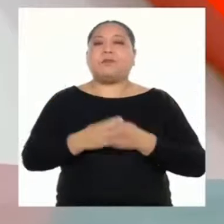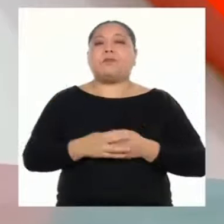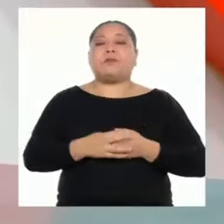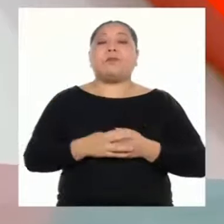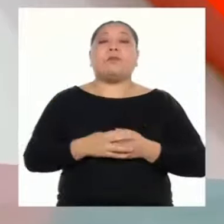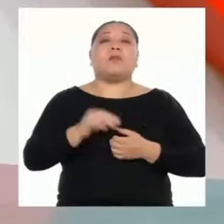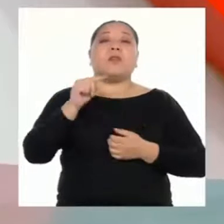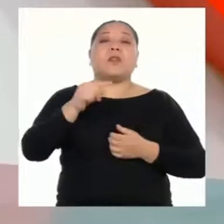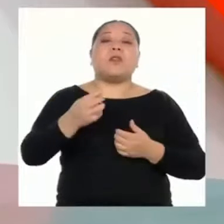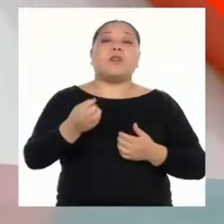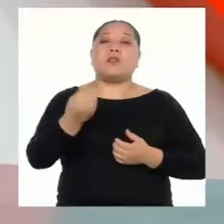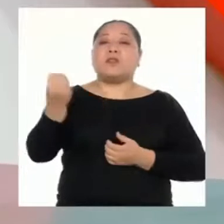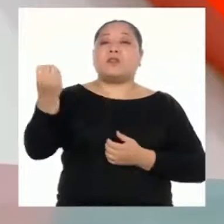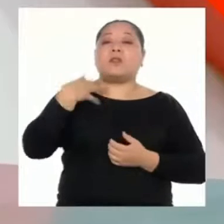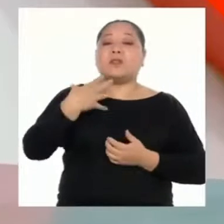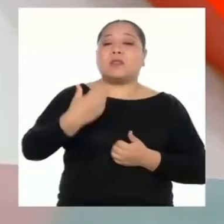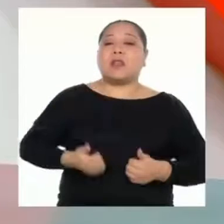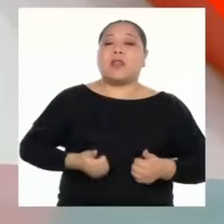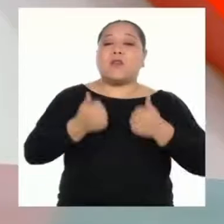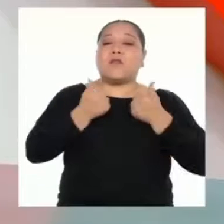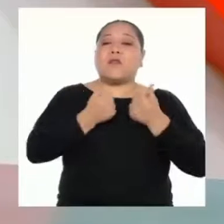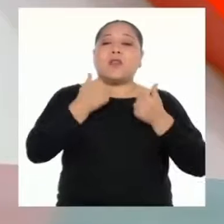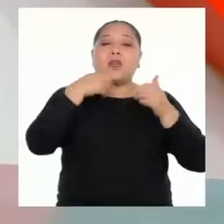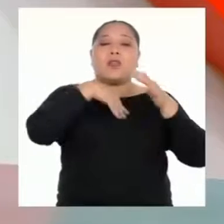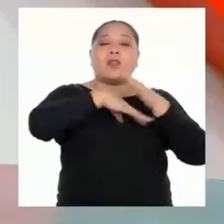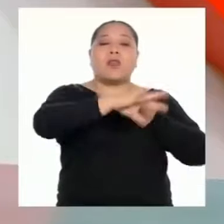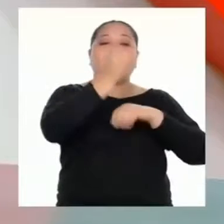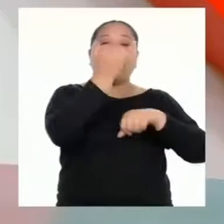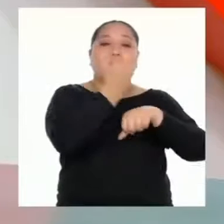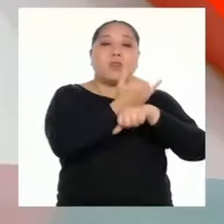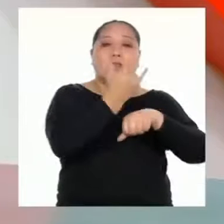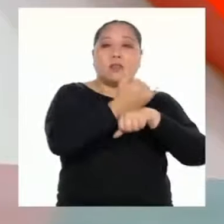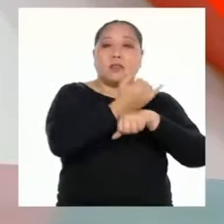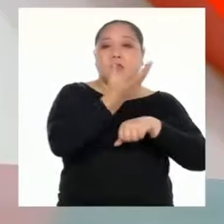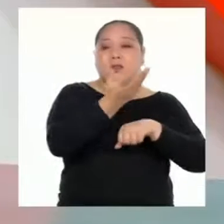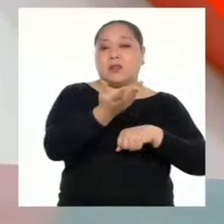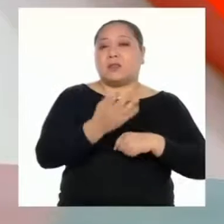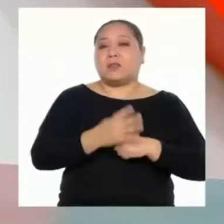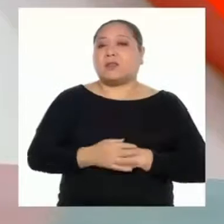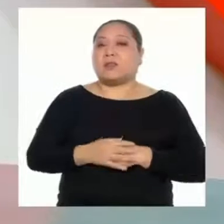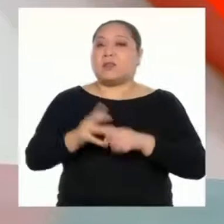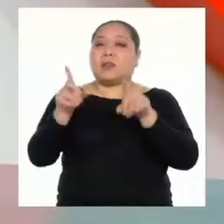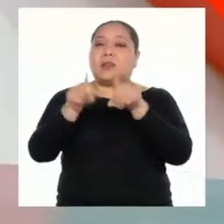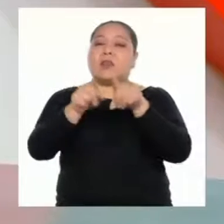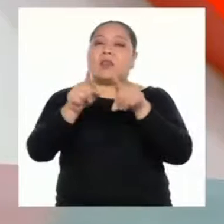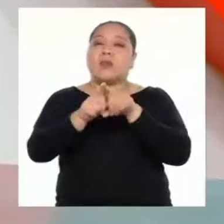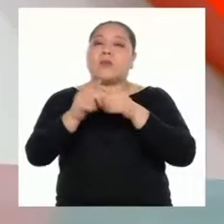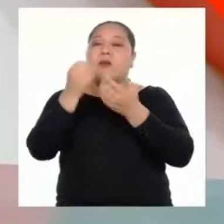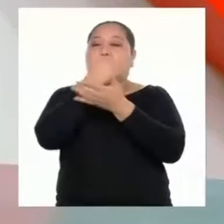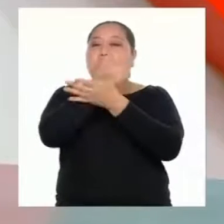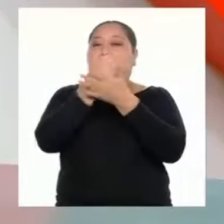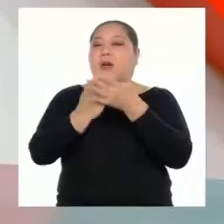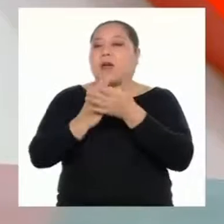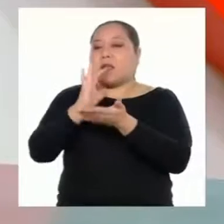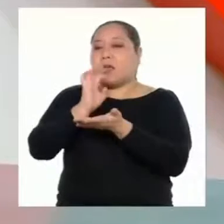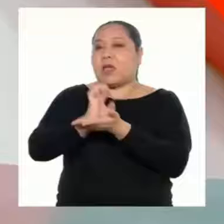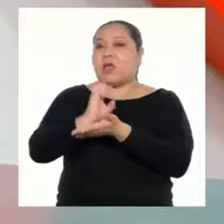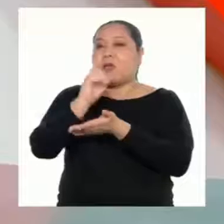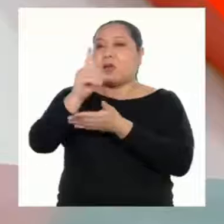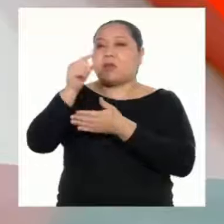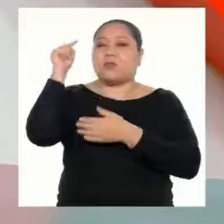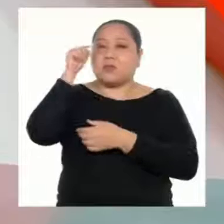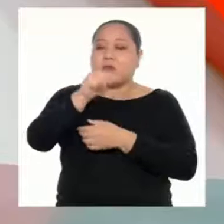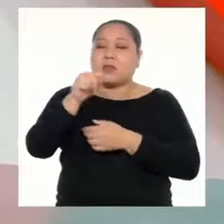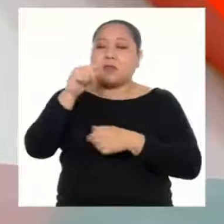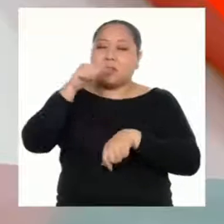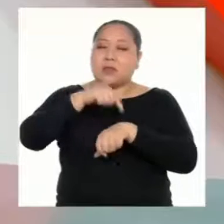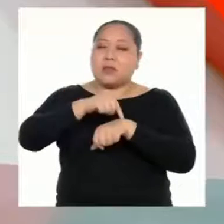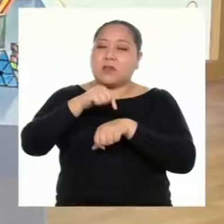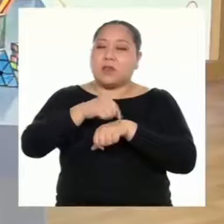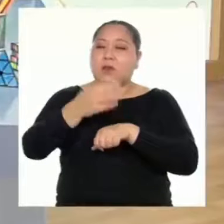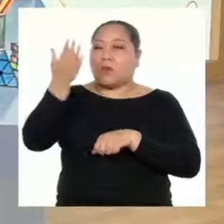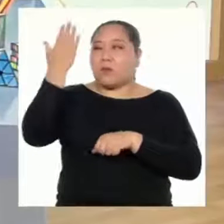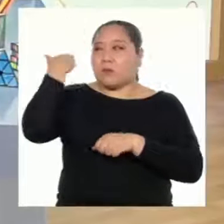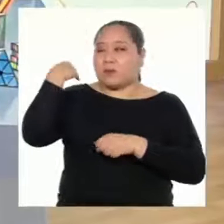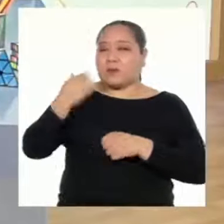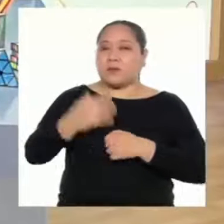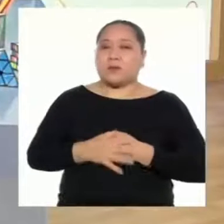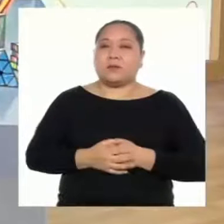nos hablan de la vida en los monasterios o conventos, así como aspectos de la educación de esa